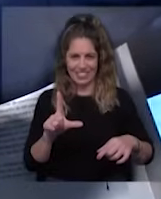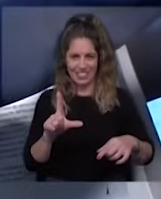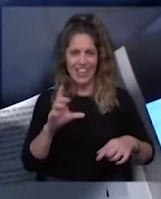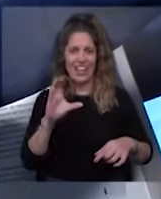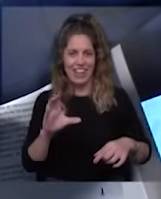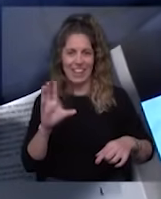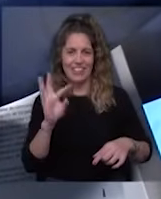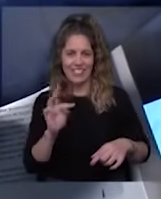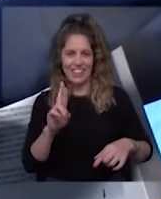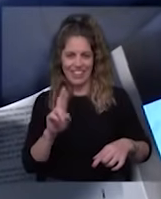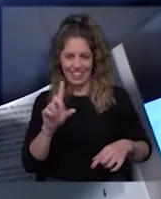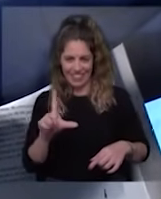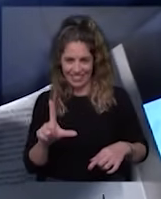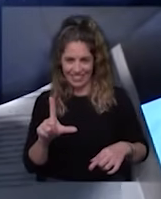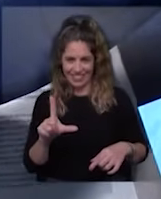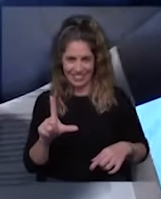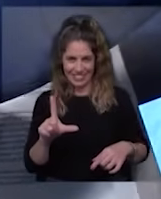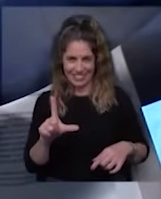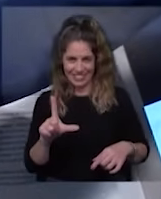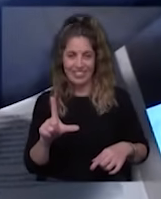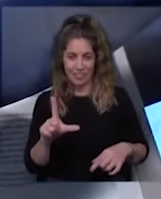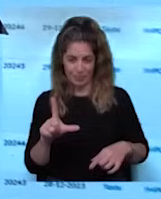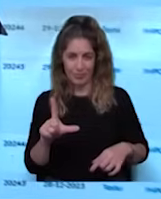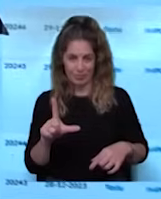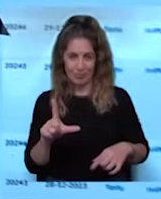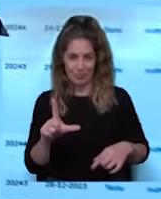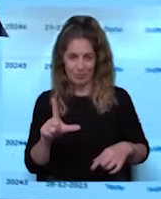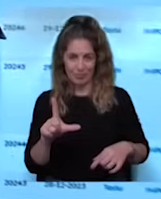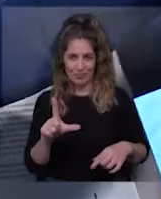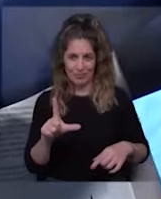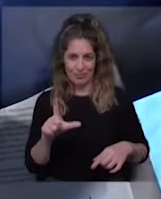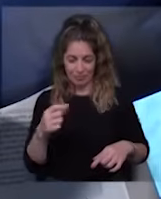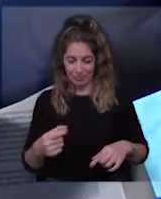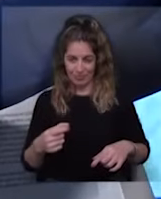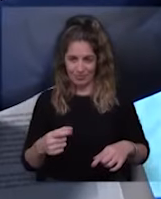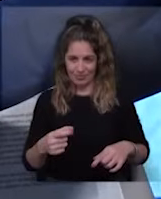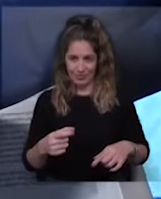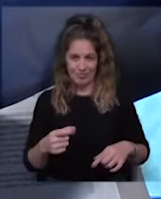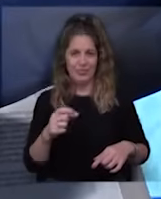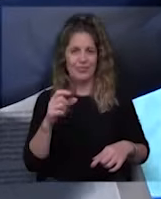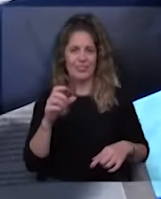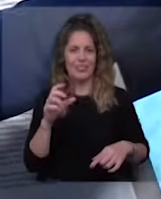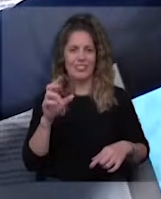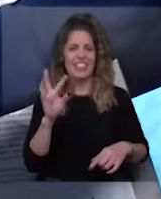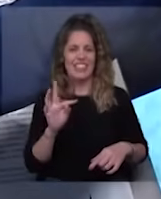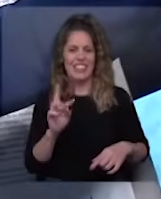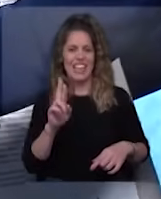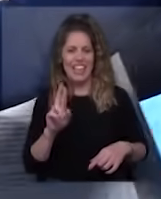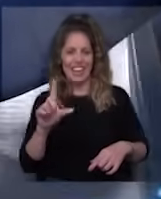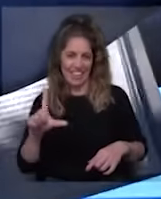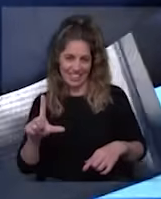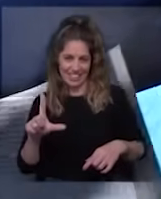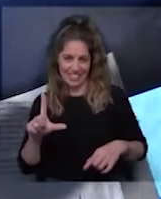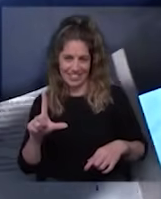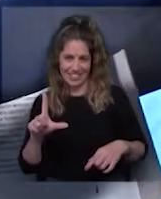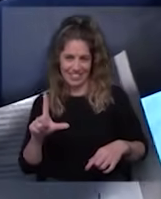c r l Ah t r l lo